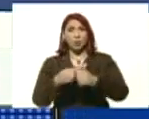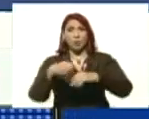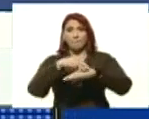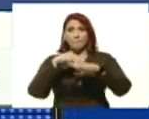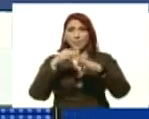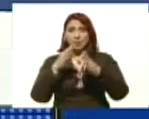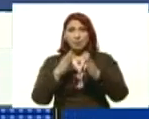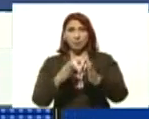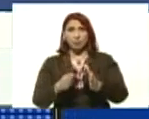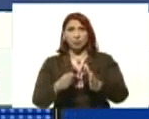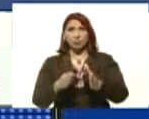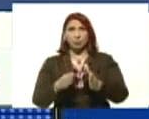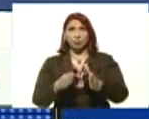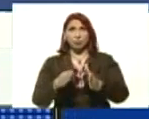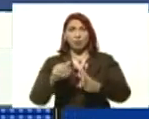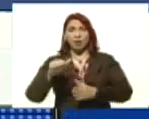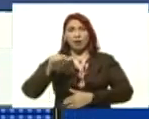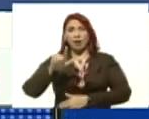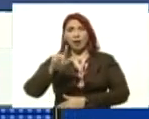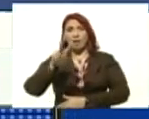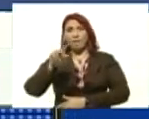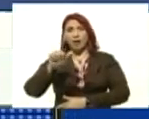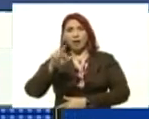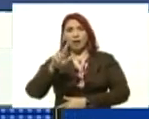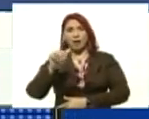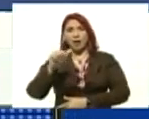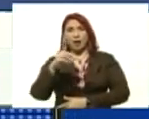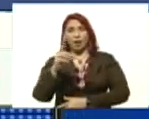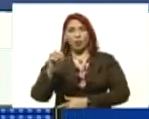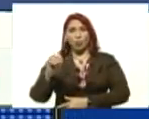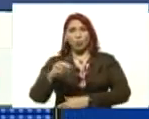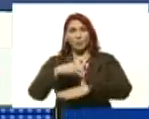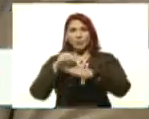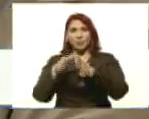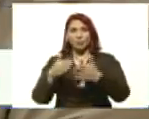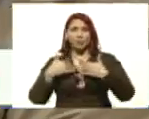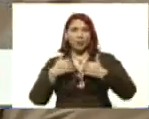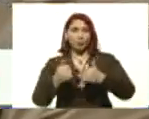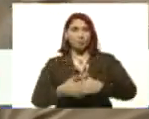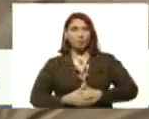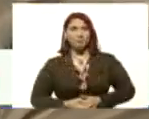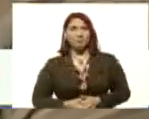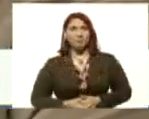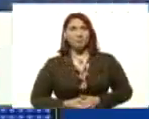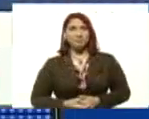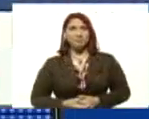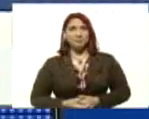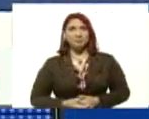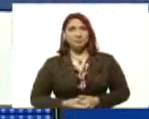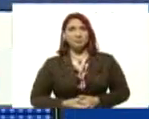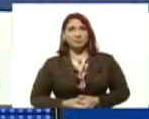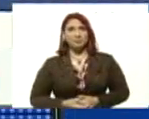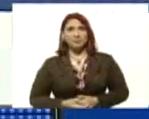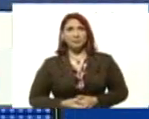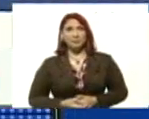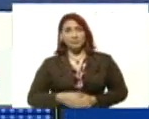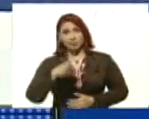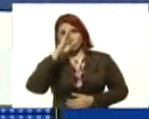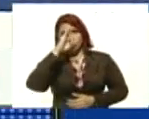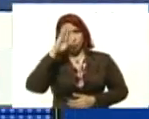Alvarado. Bueno,